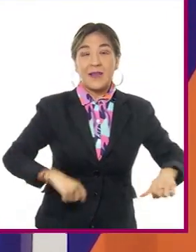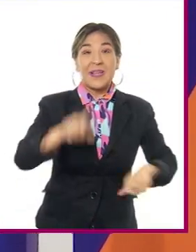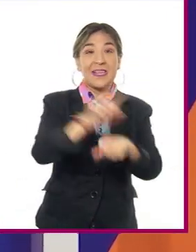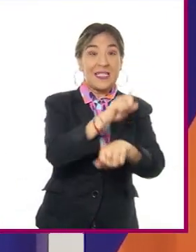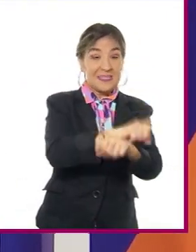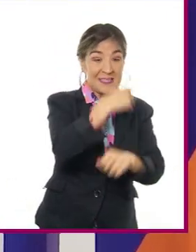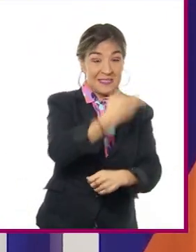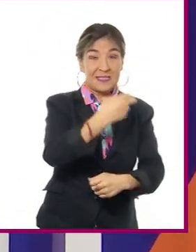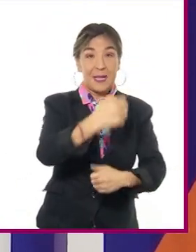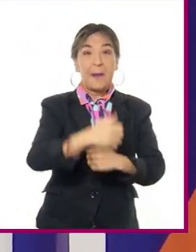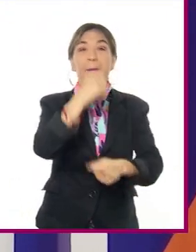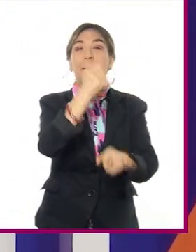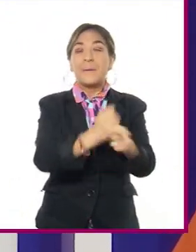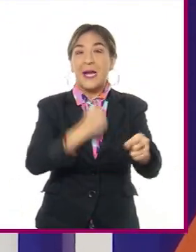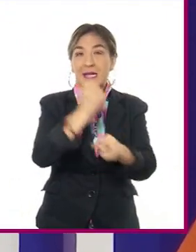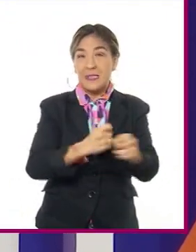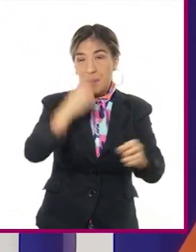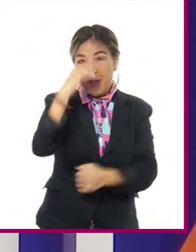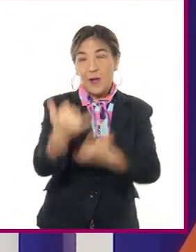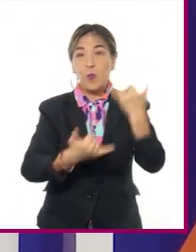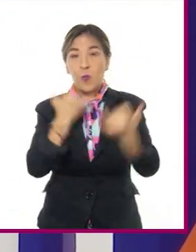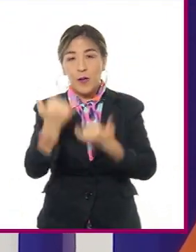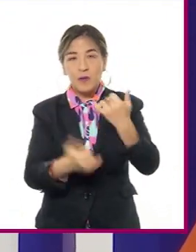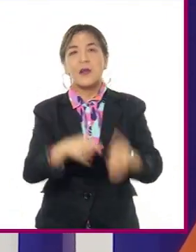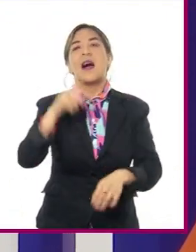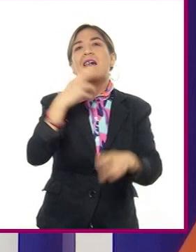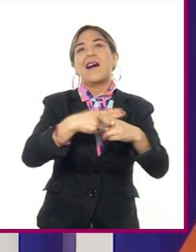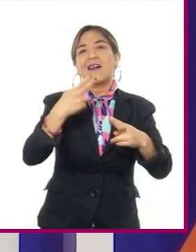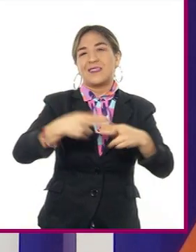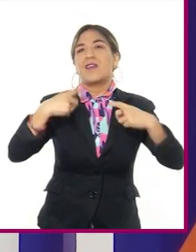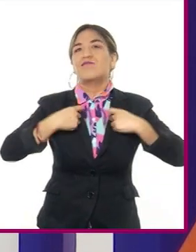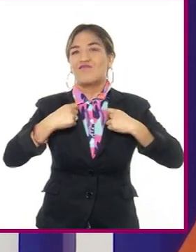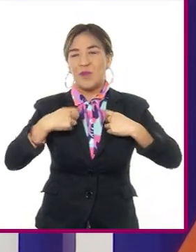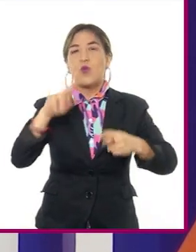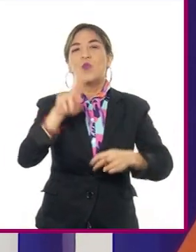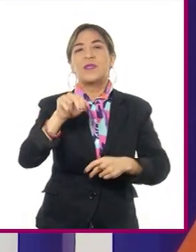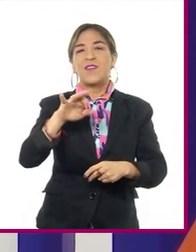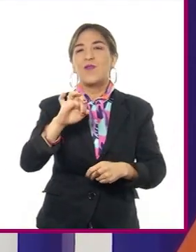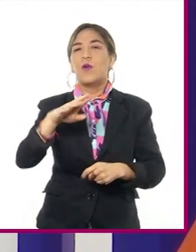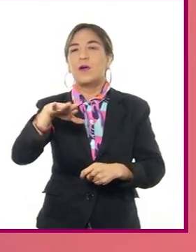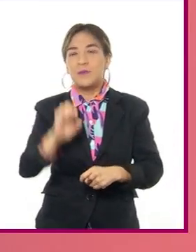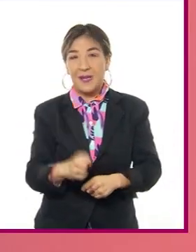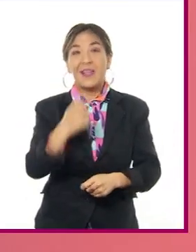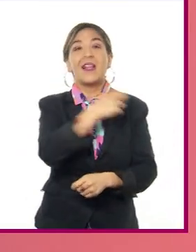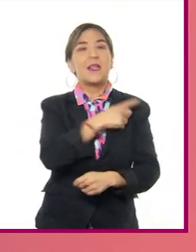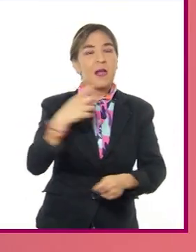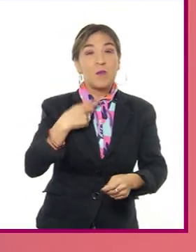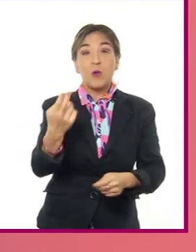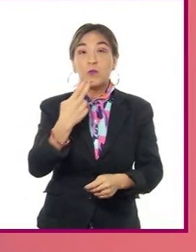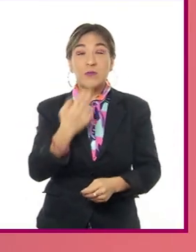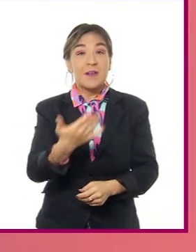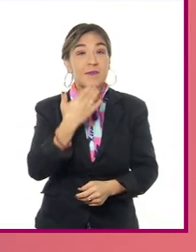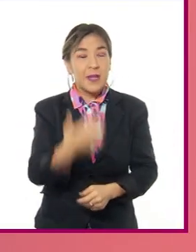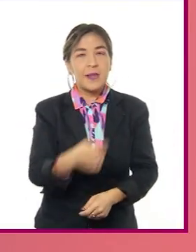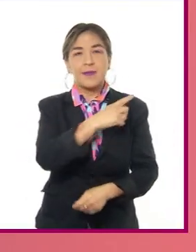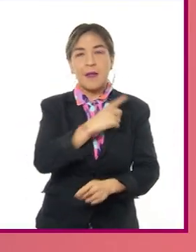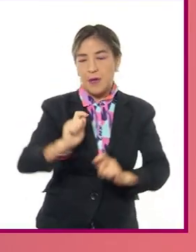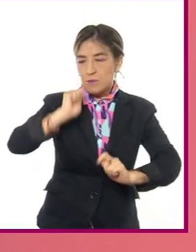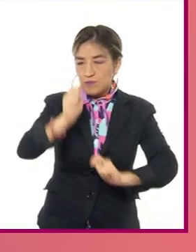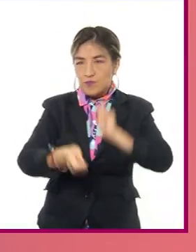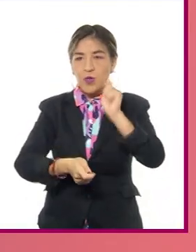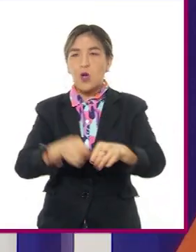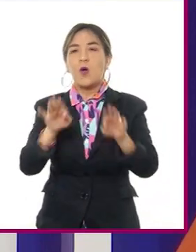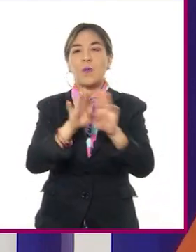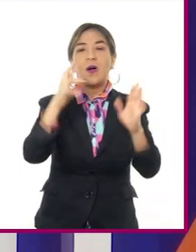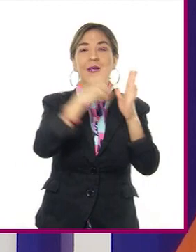del juego, el espacio requerido y hasta el uniforme. También hablamos de que para utilizarlas correctamente hay que saber interpretarlas